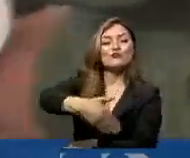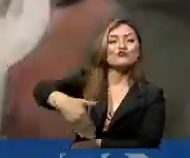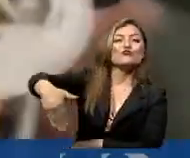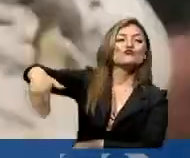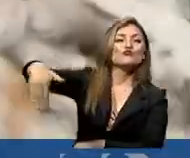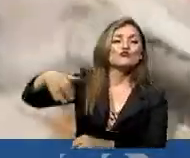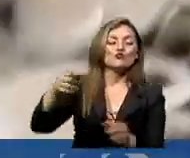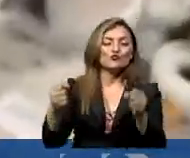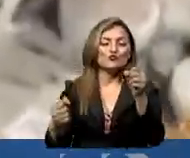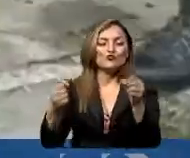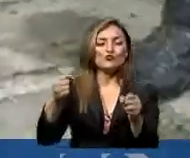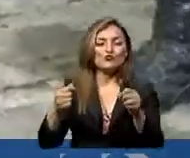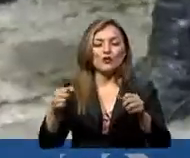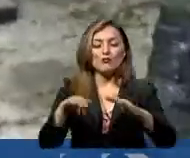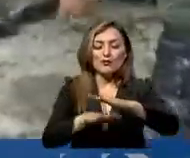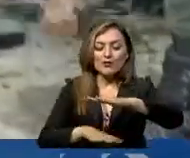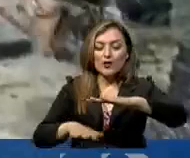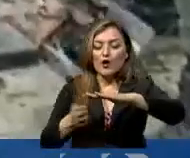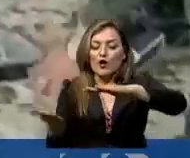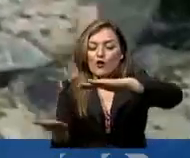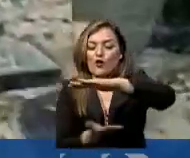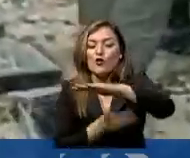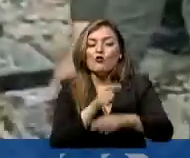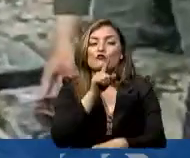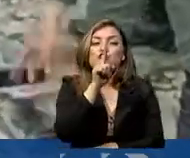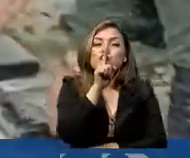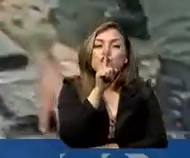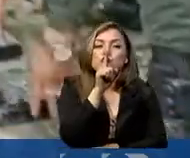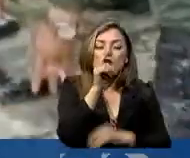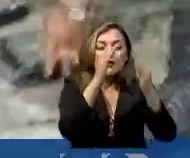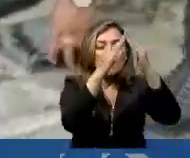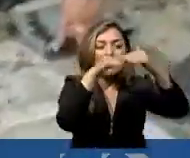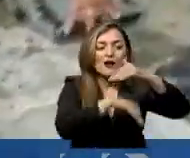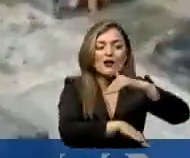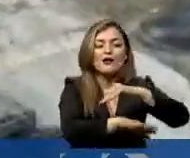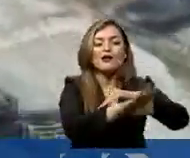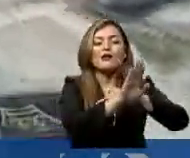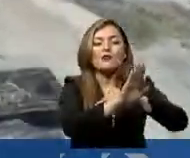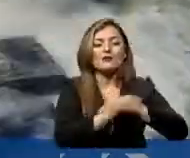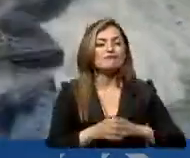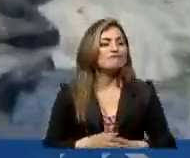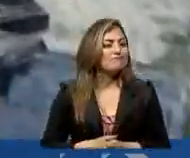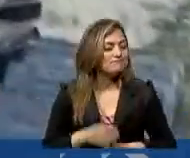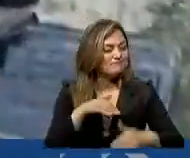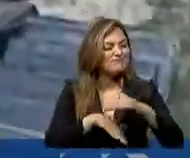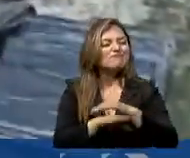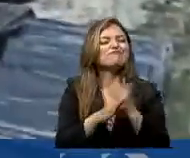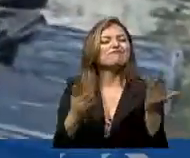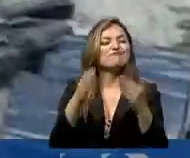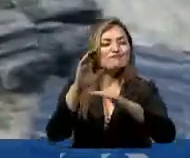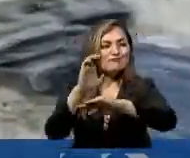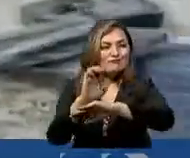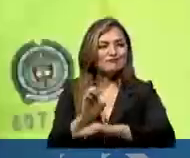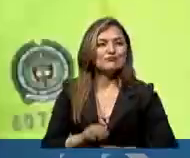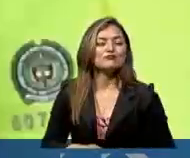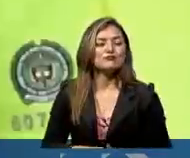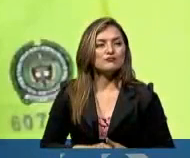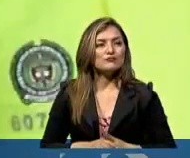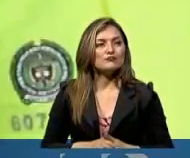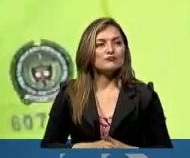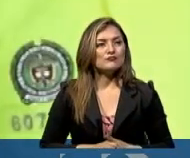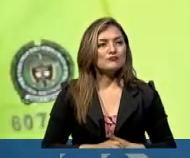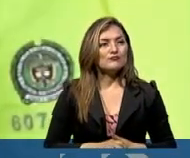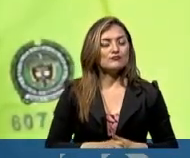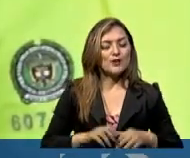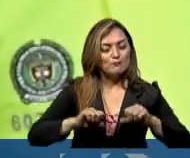en vehículos con doble fondo para su almacenamiento en viviendas del sector y su posterior ingreso a territorio ecuatoriano. A través